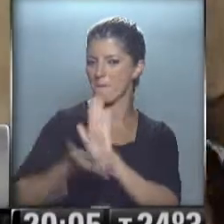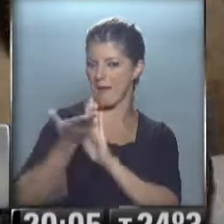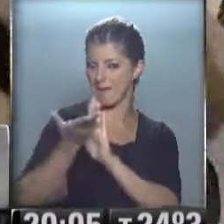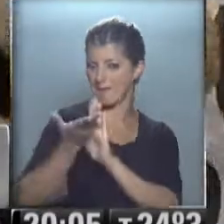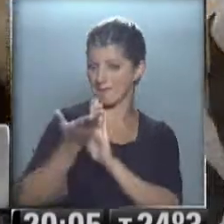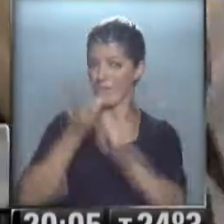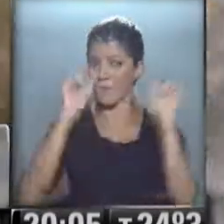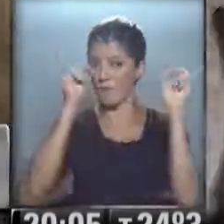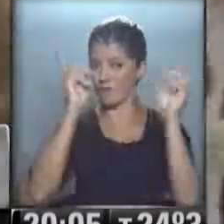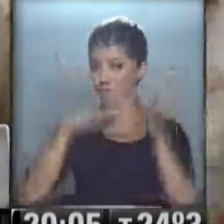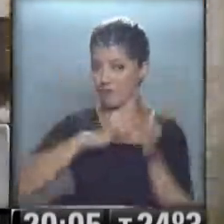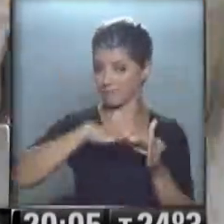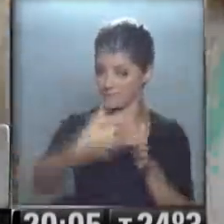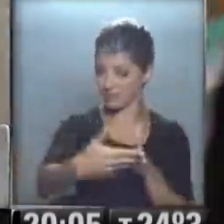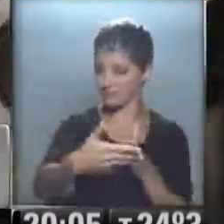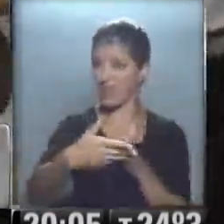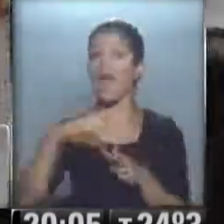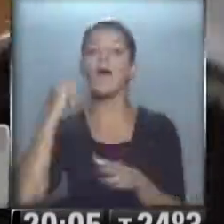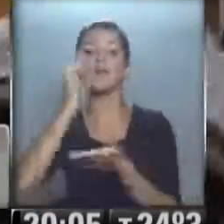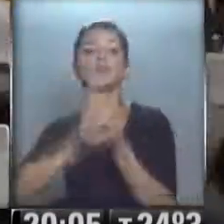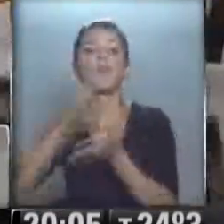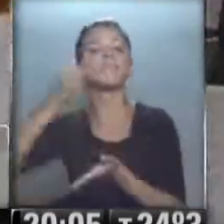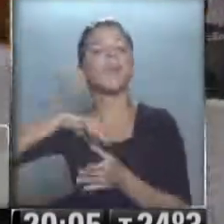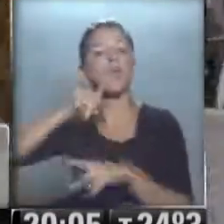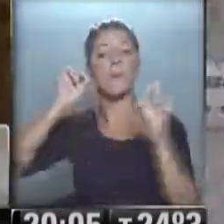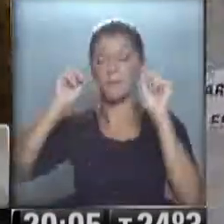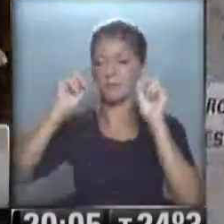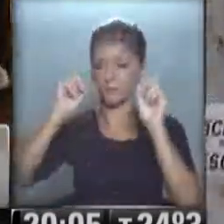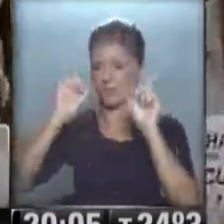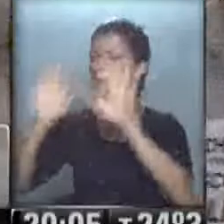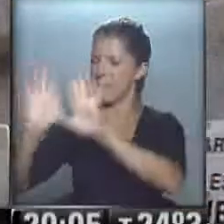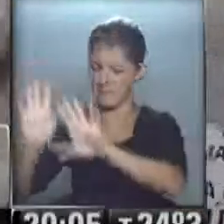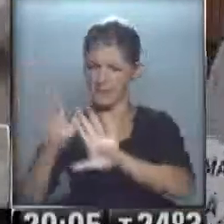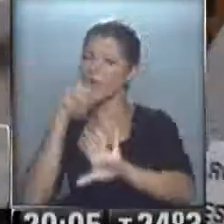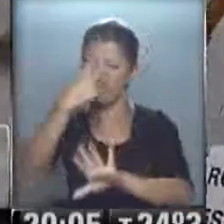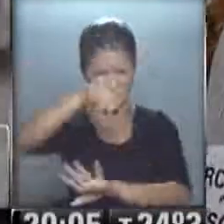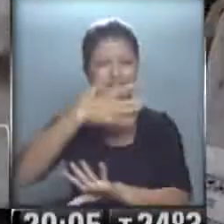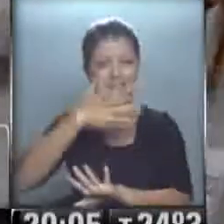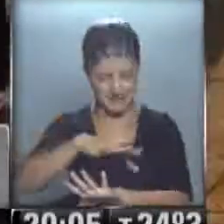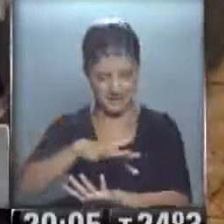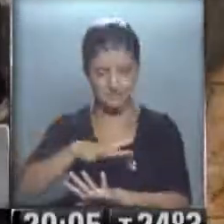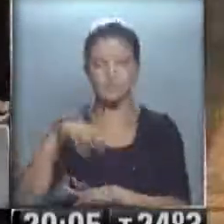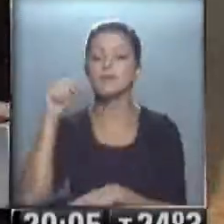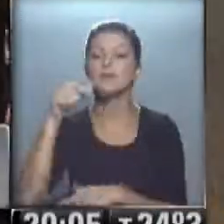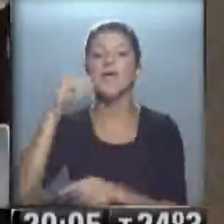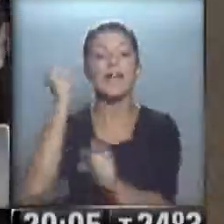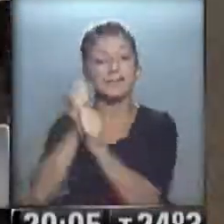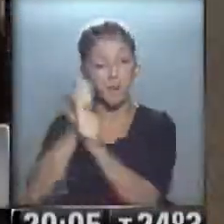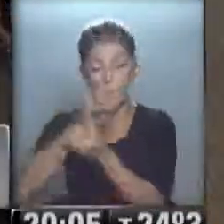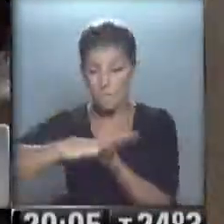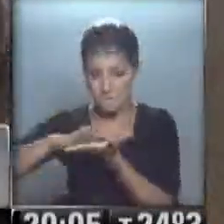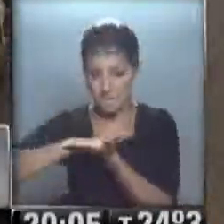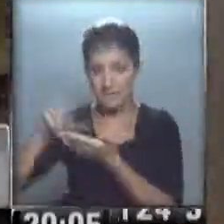estatales, relegando el tema del salario de los docentes. Para que ustedes tengan una idea, la categoría más baja de la